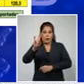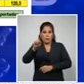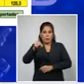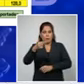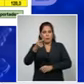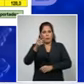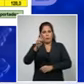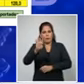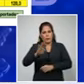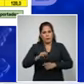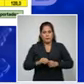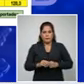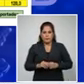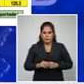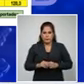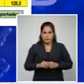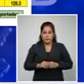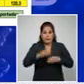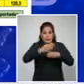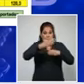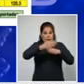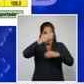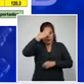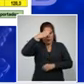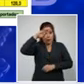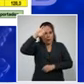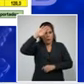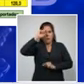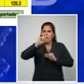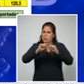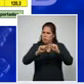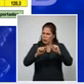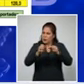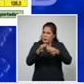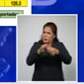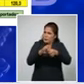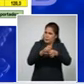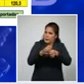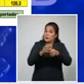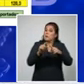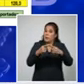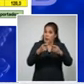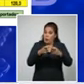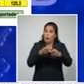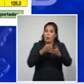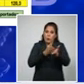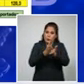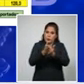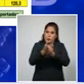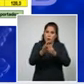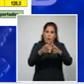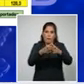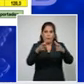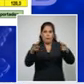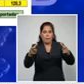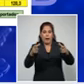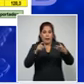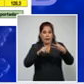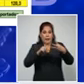149,4. Santiago, aunque discretamente inferior al día de ayer, pero con la tercera tasa más